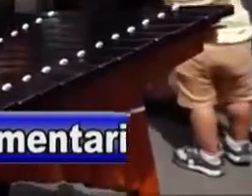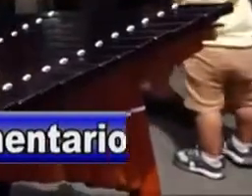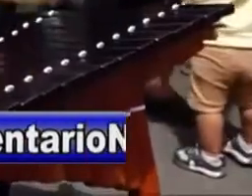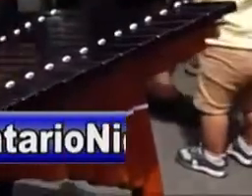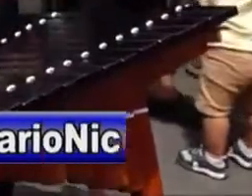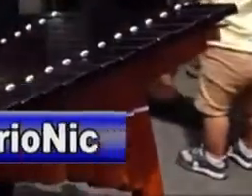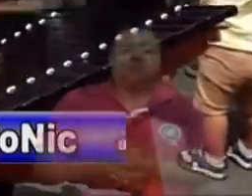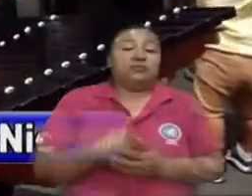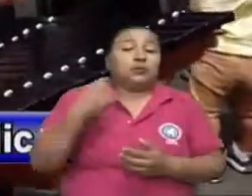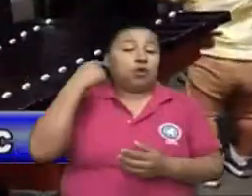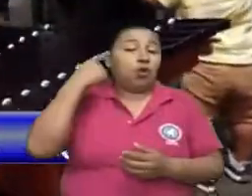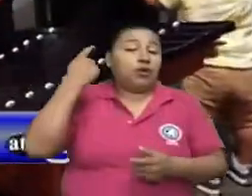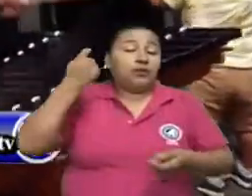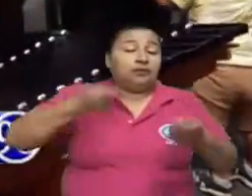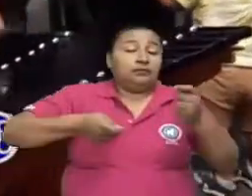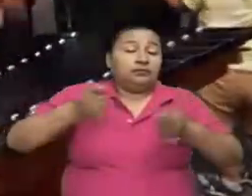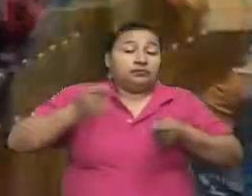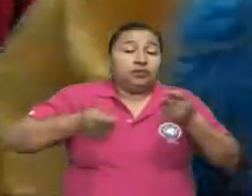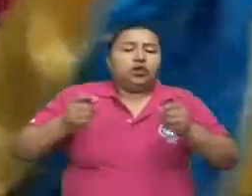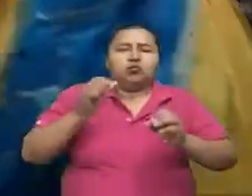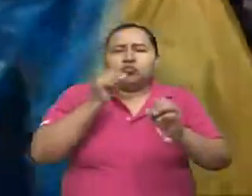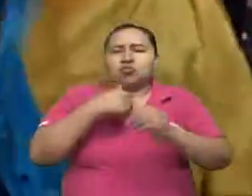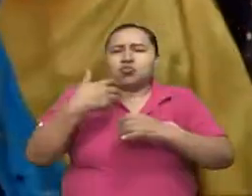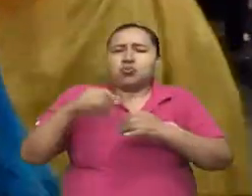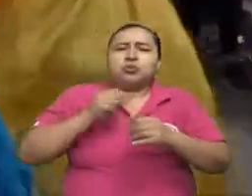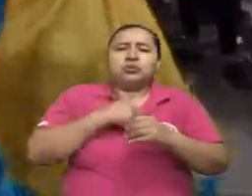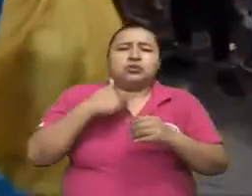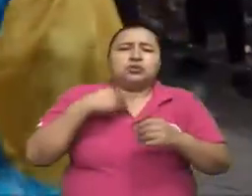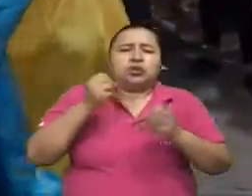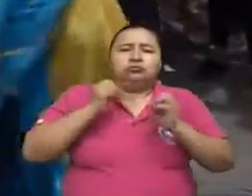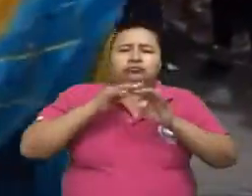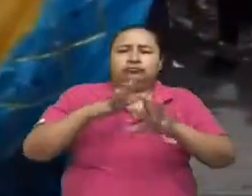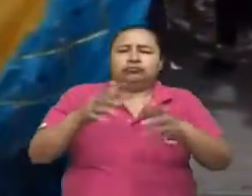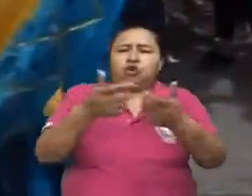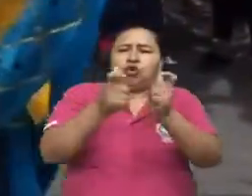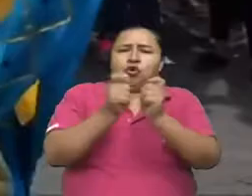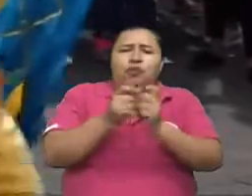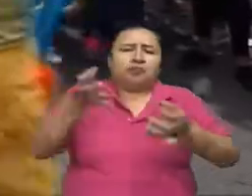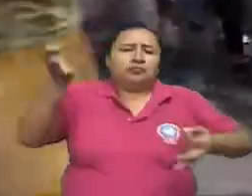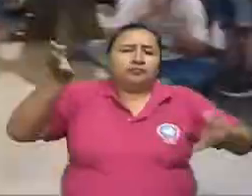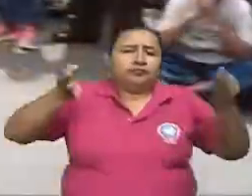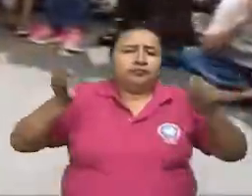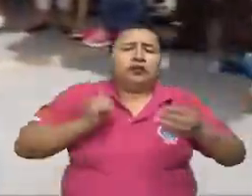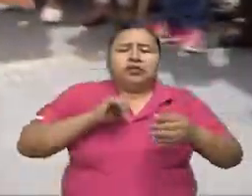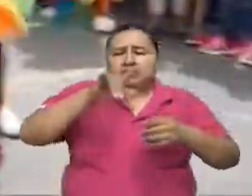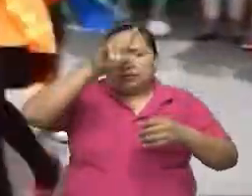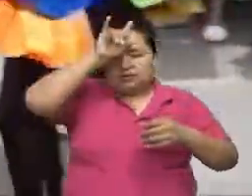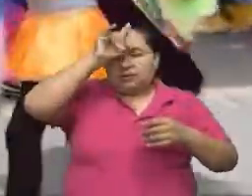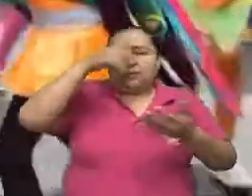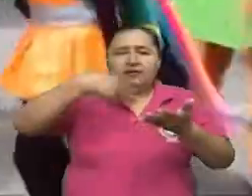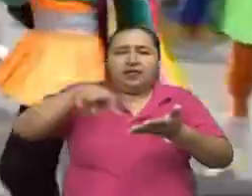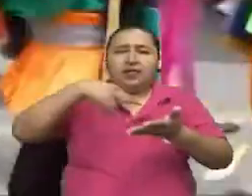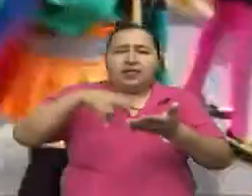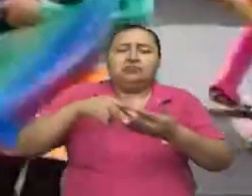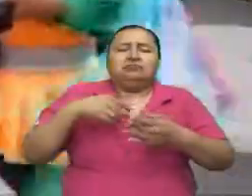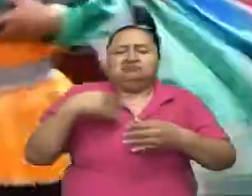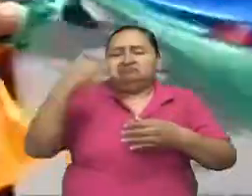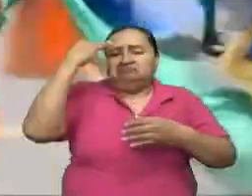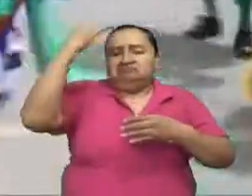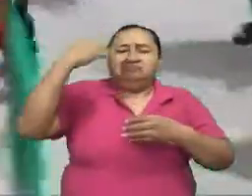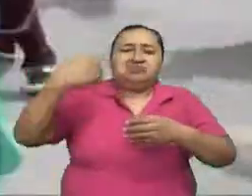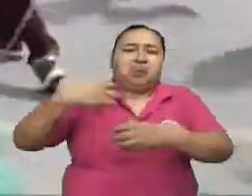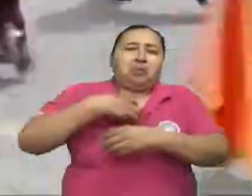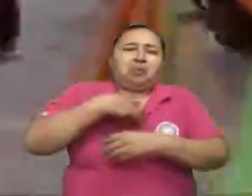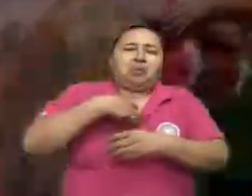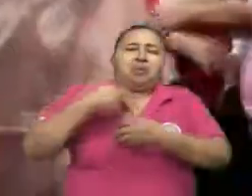Al sonar de la marimba y filarmónico se desbrotaron los grupos folclóricos y diablitos a bailarle al patrono de los